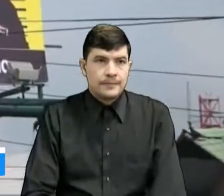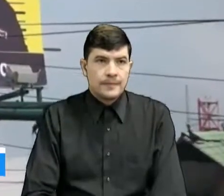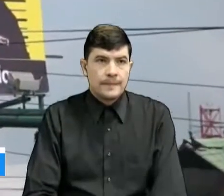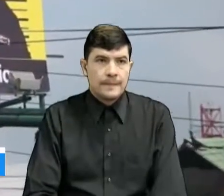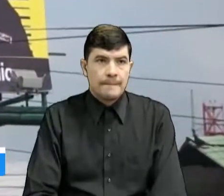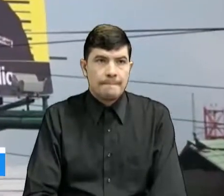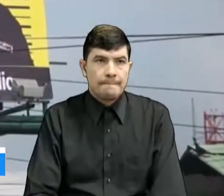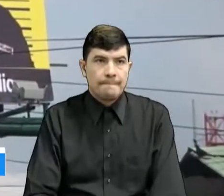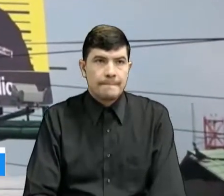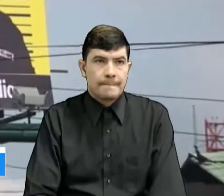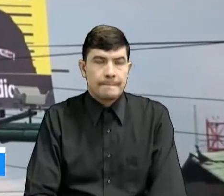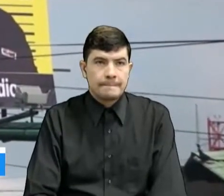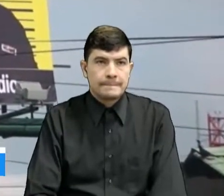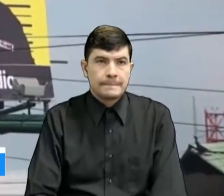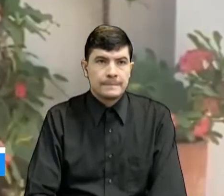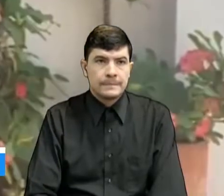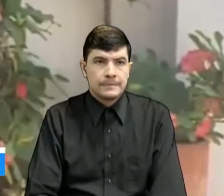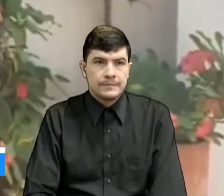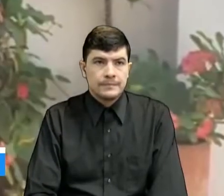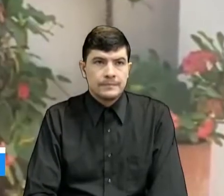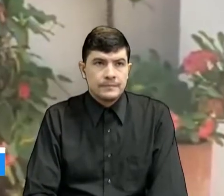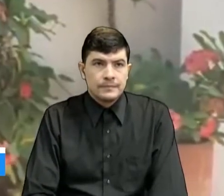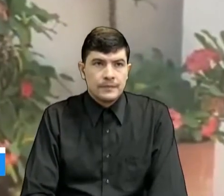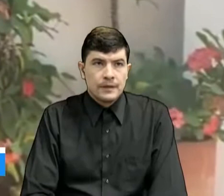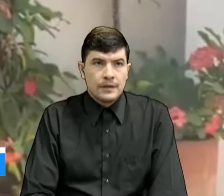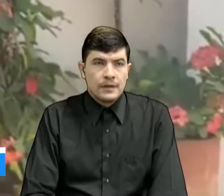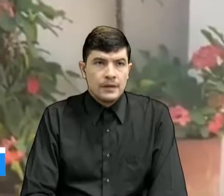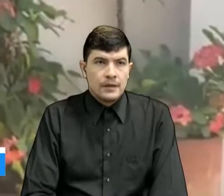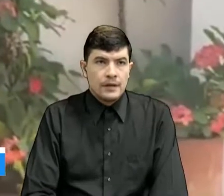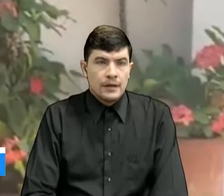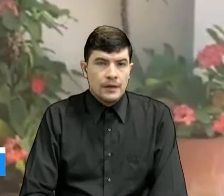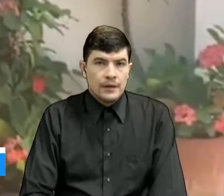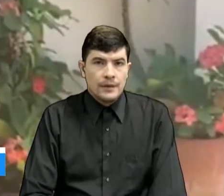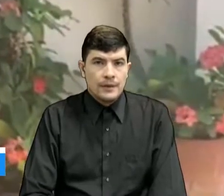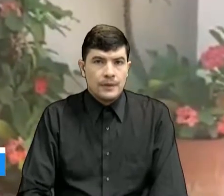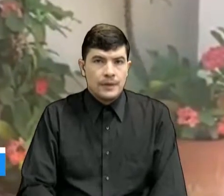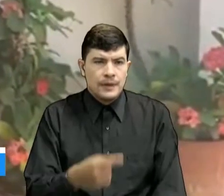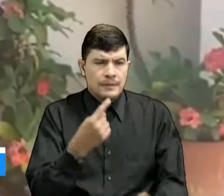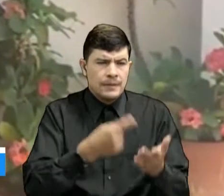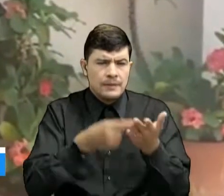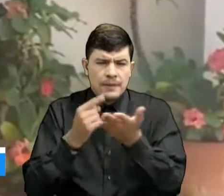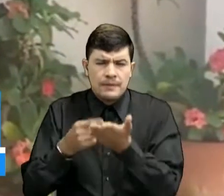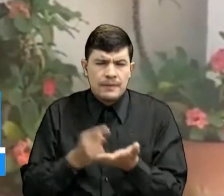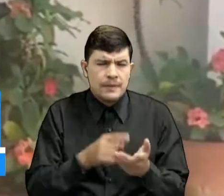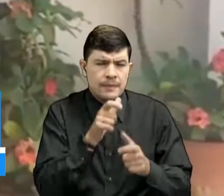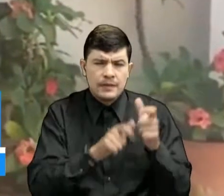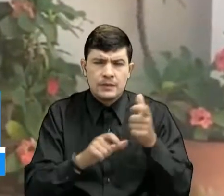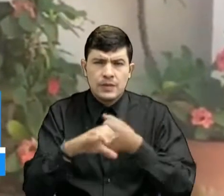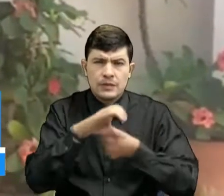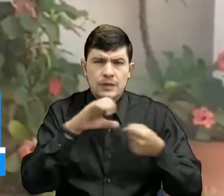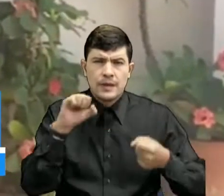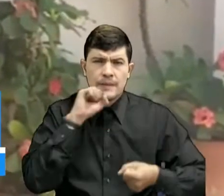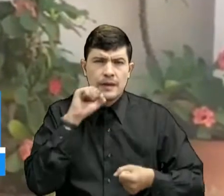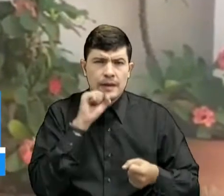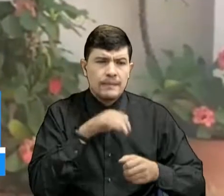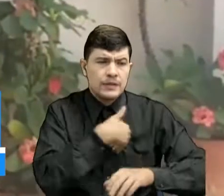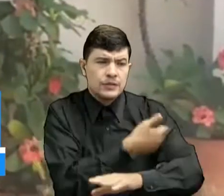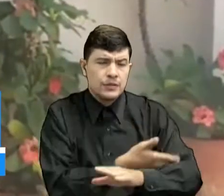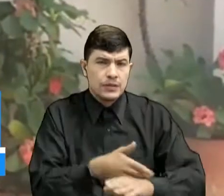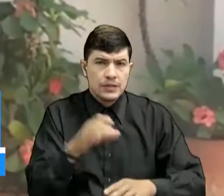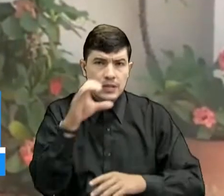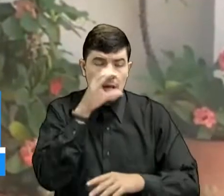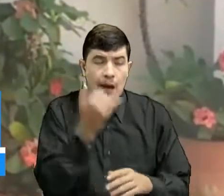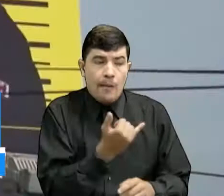expresidente álvaro uribe vélez una valla que expresa el sentir de miles de barranqueños el sentir de millones de colombianos